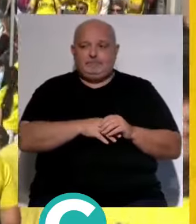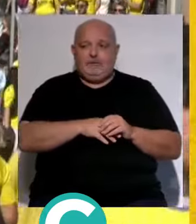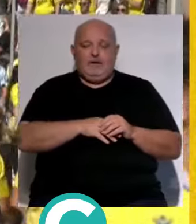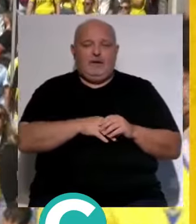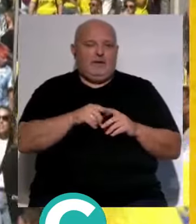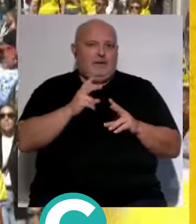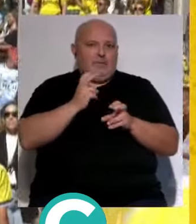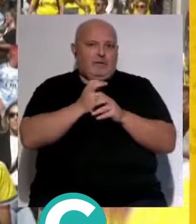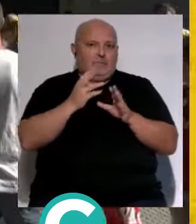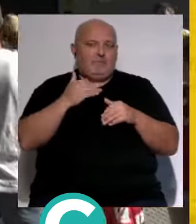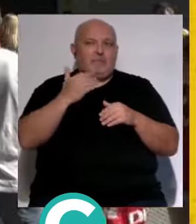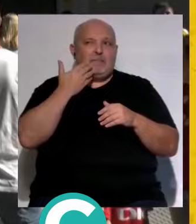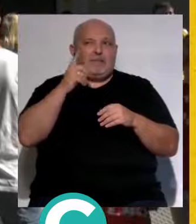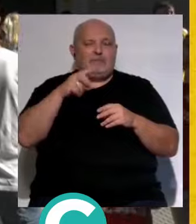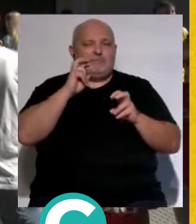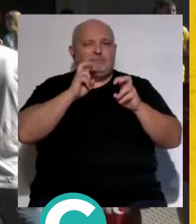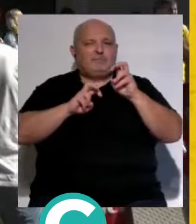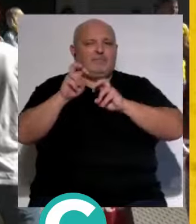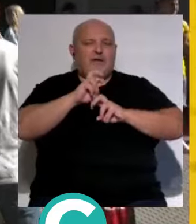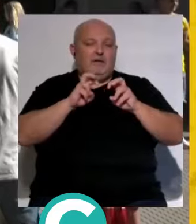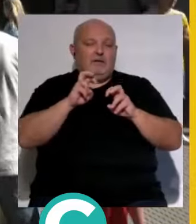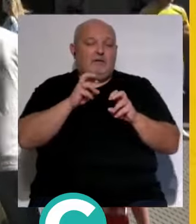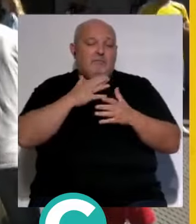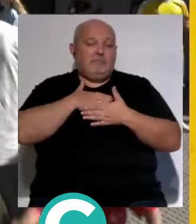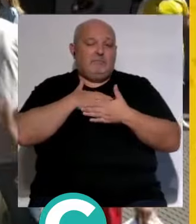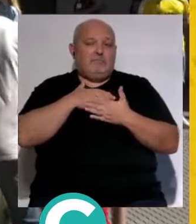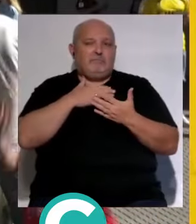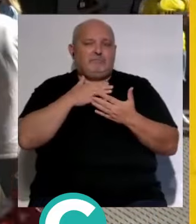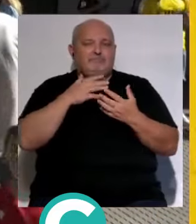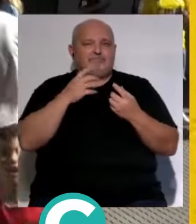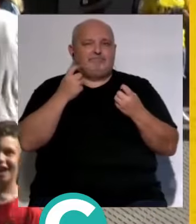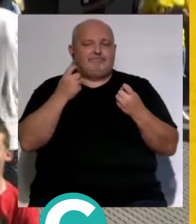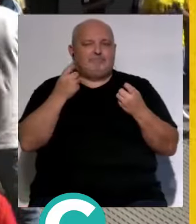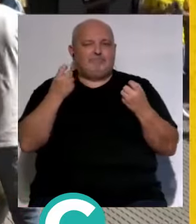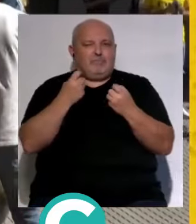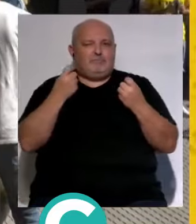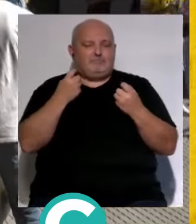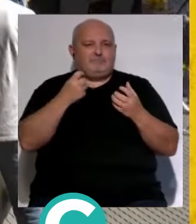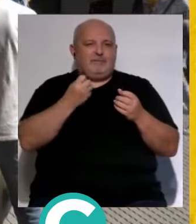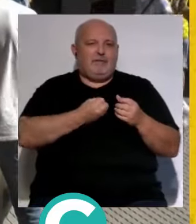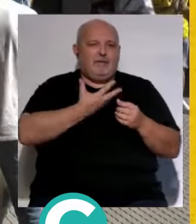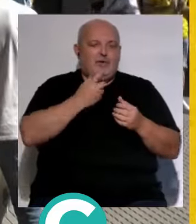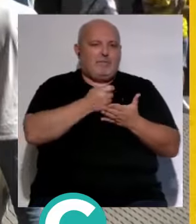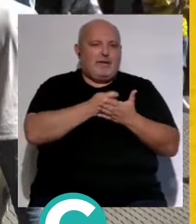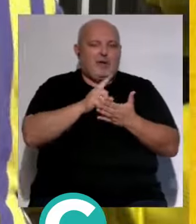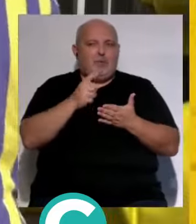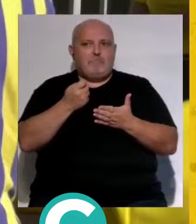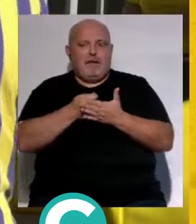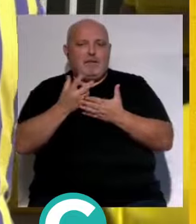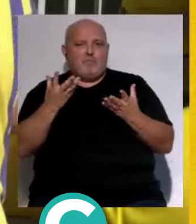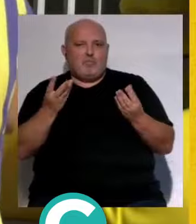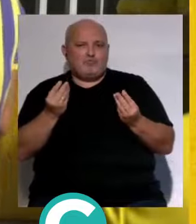no son incompatibles. Pero es que se está buscando, y lo que yo veo es un enfrentamiento entre la afición, entre los que no pagan y los que pagan